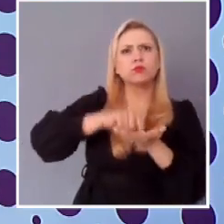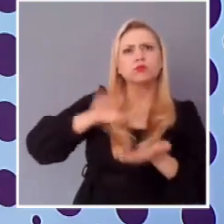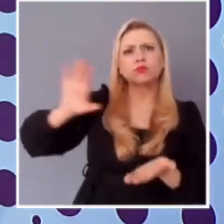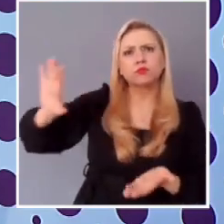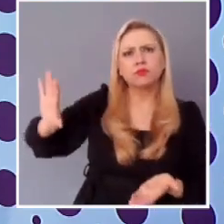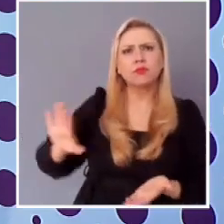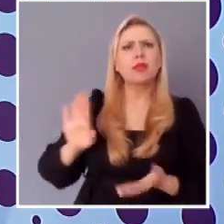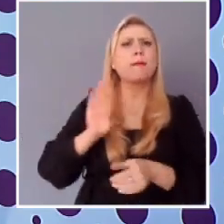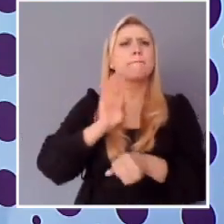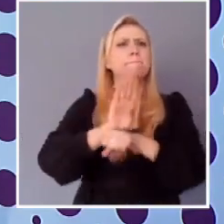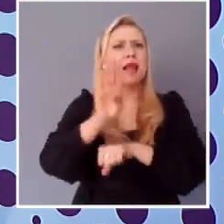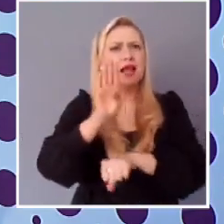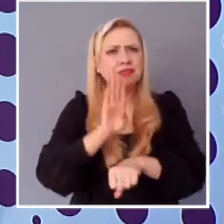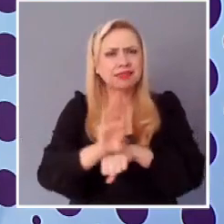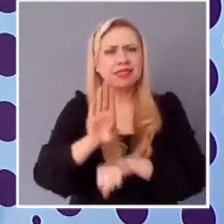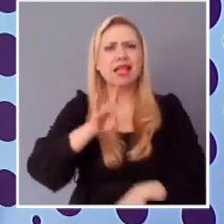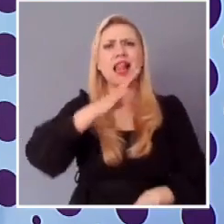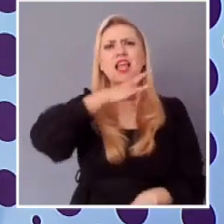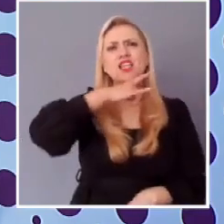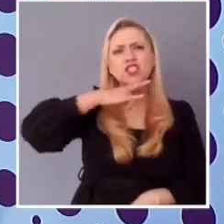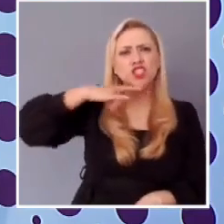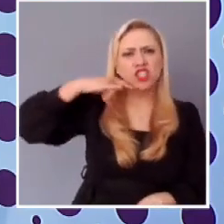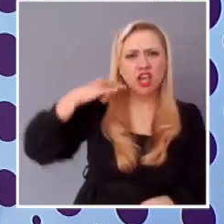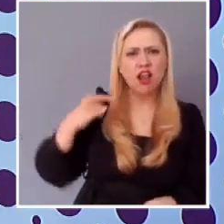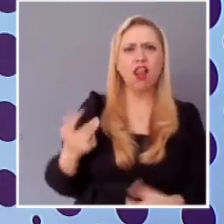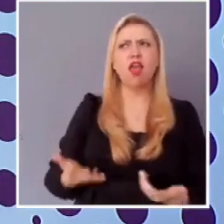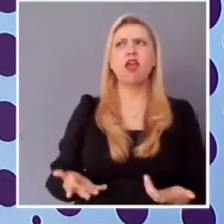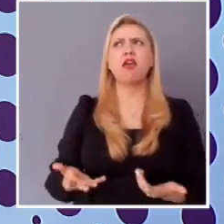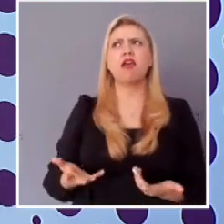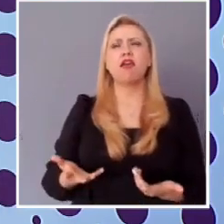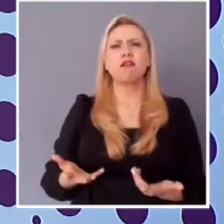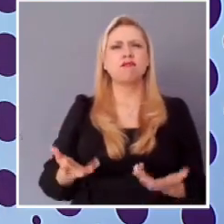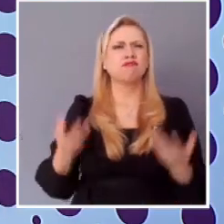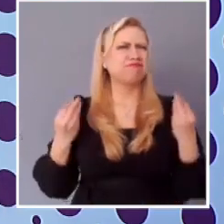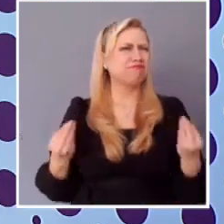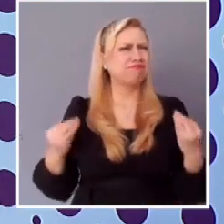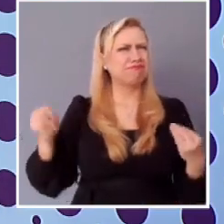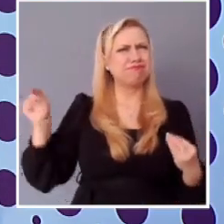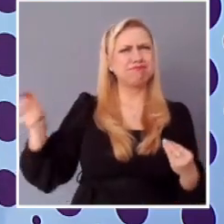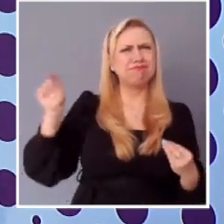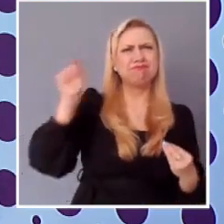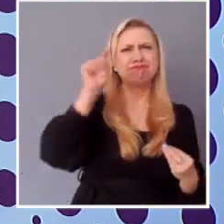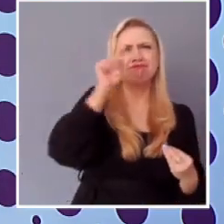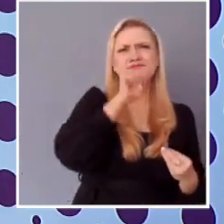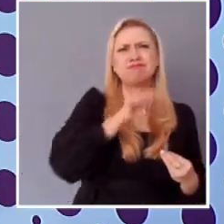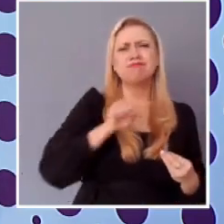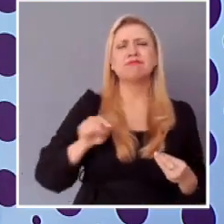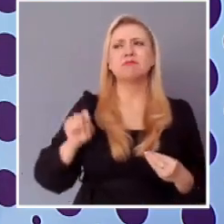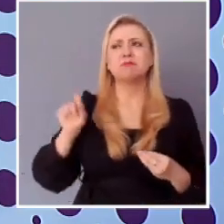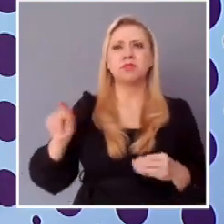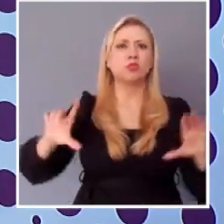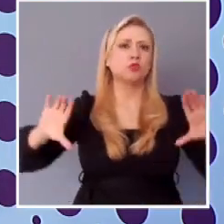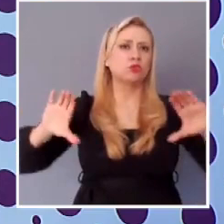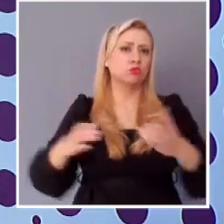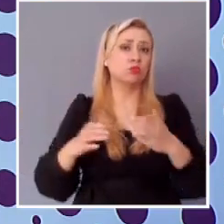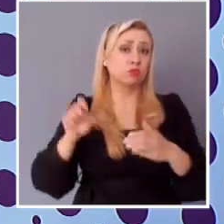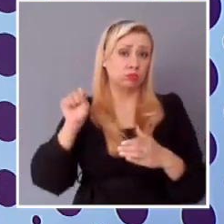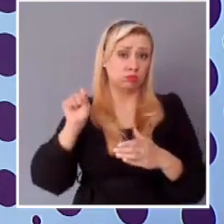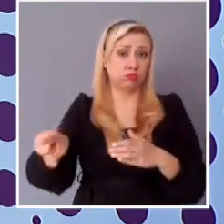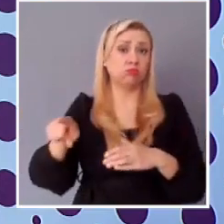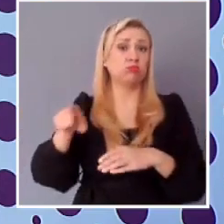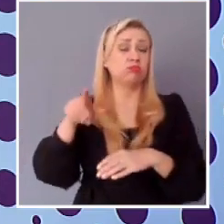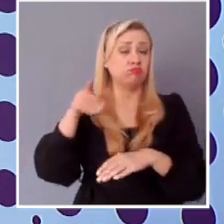Brasil, en Chile hay, por ejemplo, muchas experiencias que han generado los propios colectivos de personas con